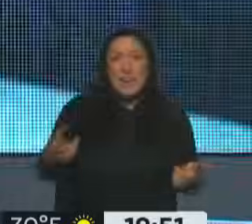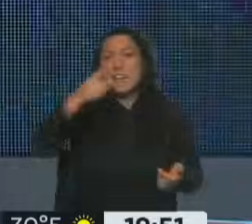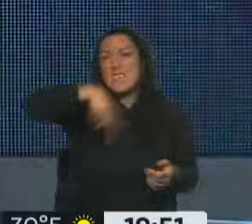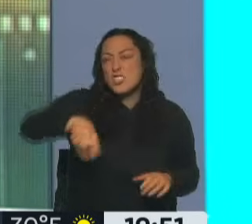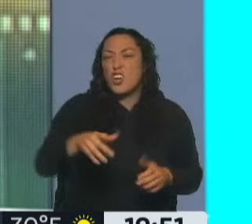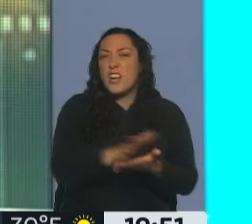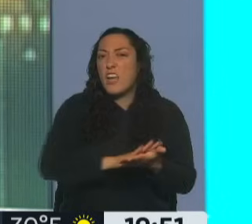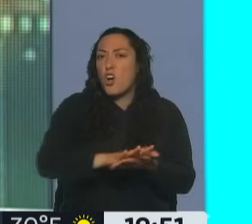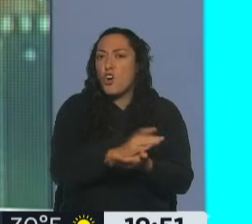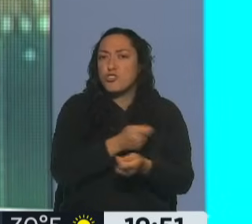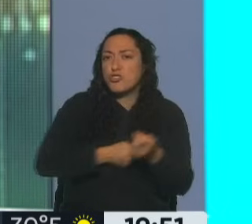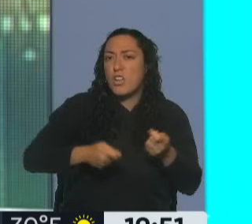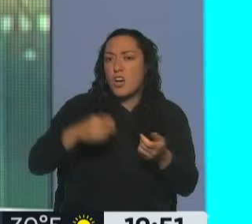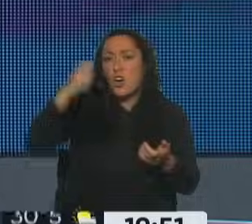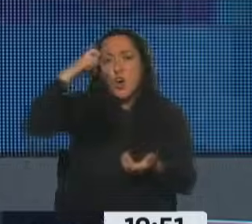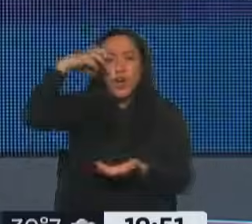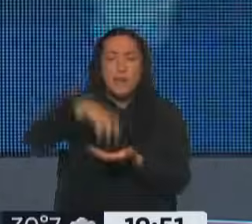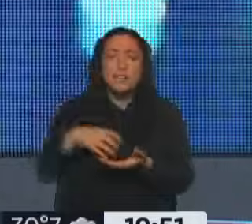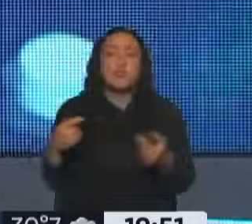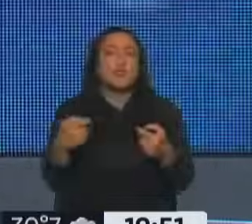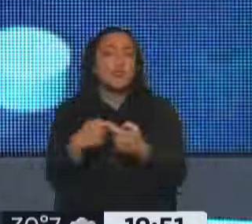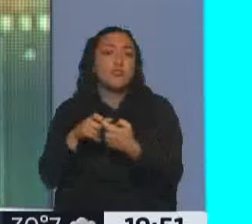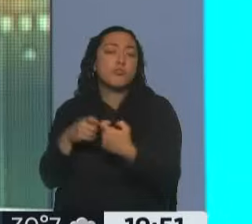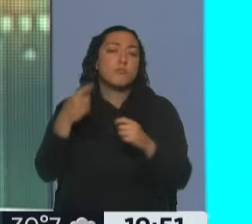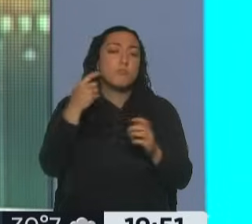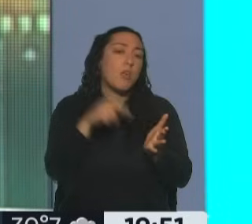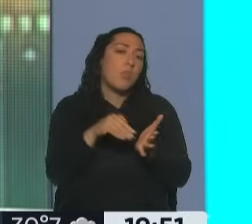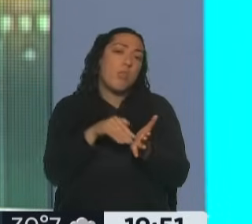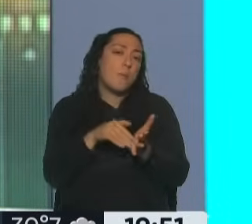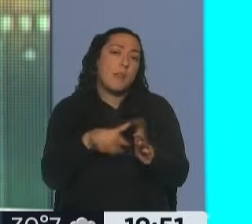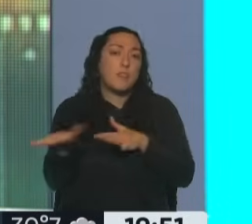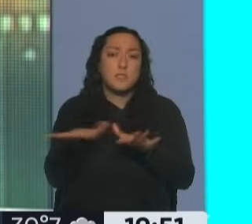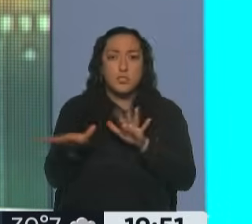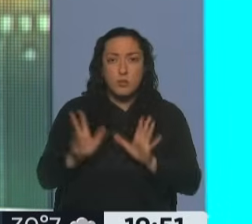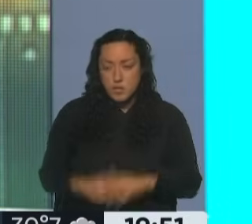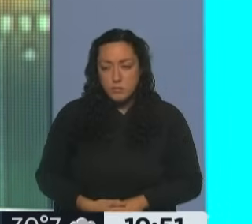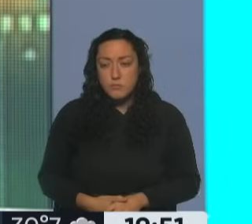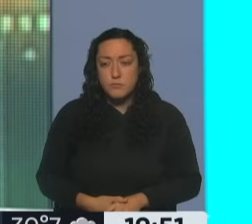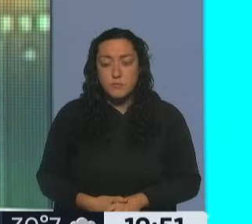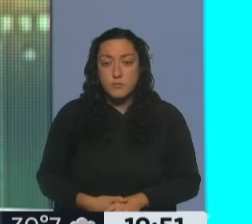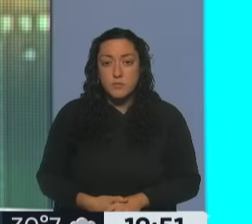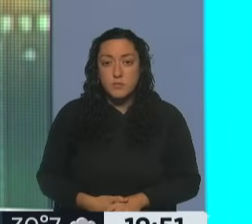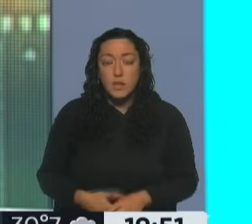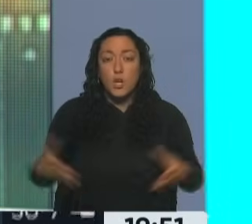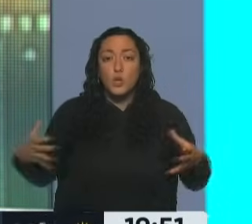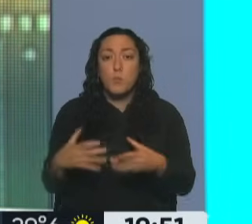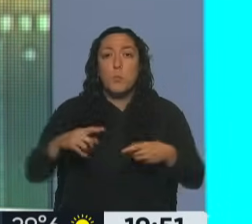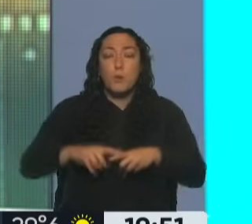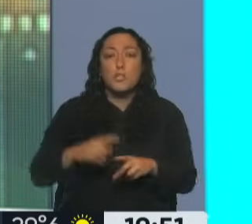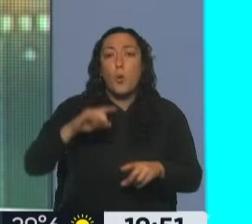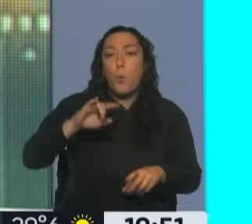cuenta en el Congreso Van y a se hacer la aliará propia, claro. en función de las circunstancias. ¿Qué pasa en Unión por la